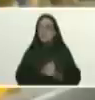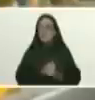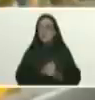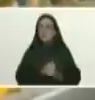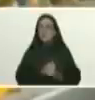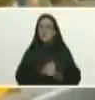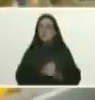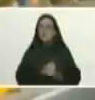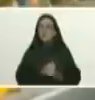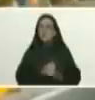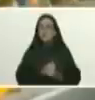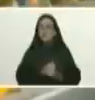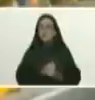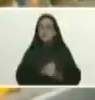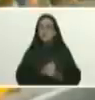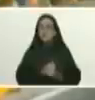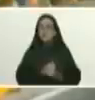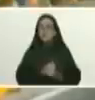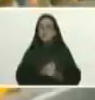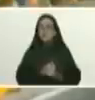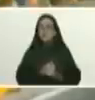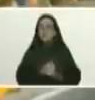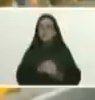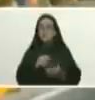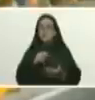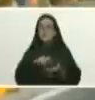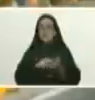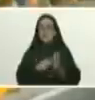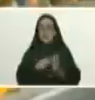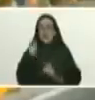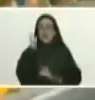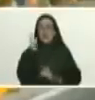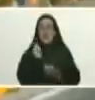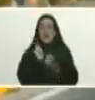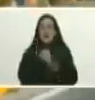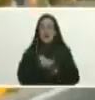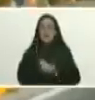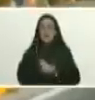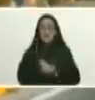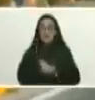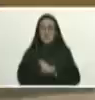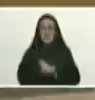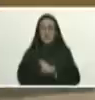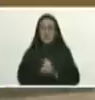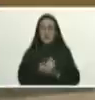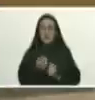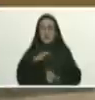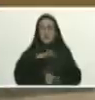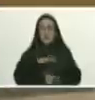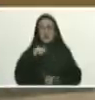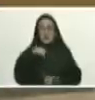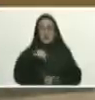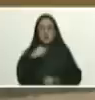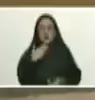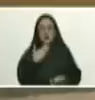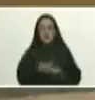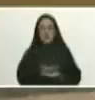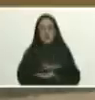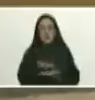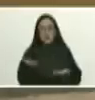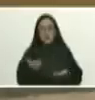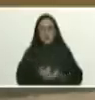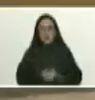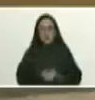acá, presidente, entonces ha definido un día de cambio y estamos aquí de una vez agradecido con usted y